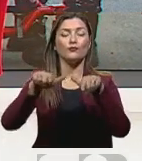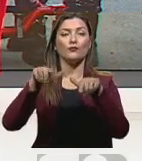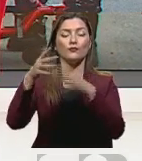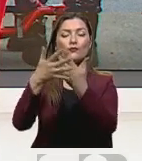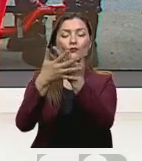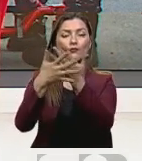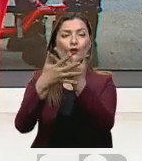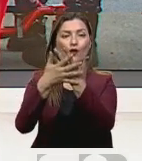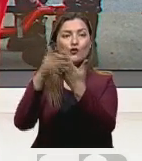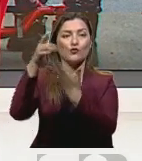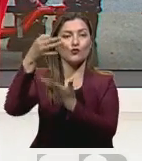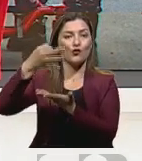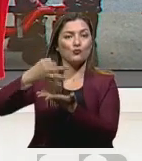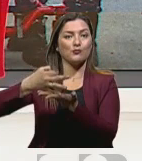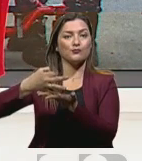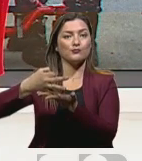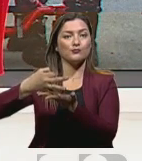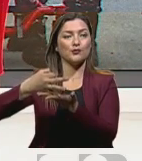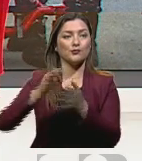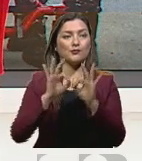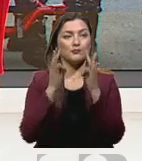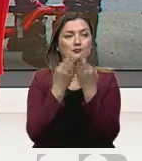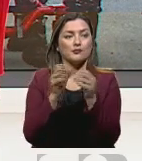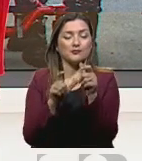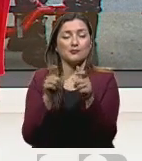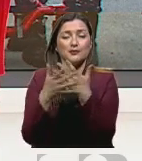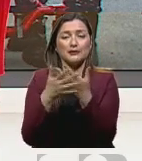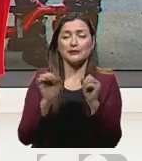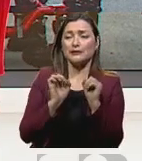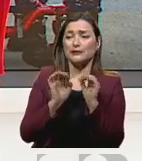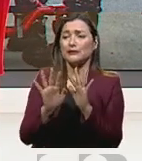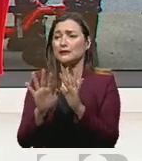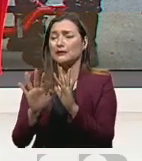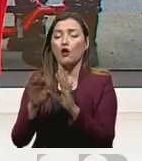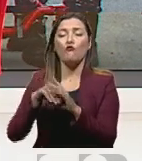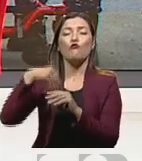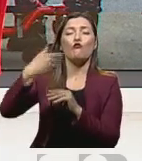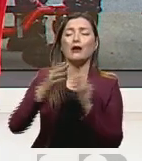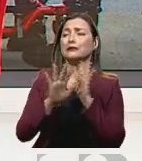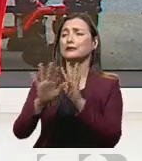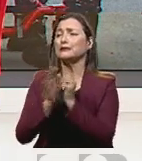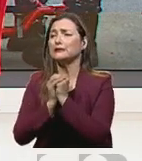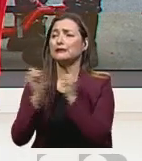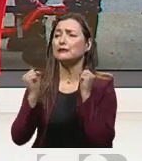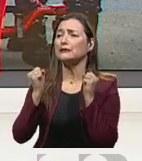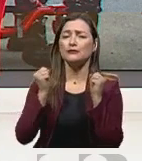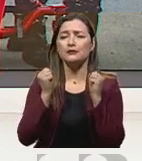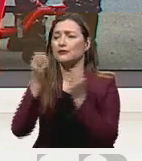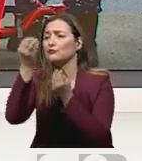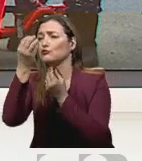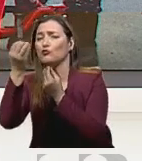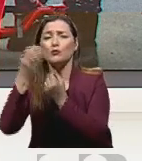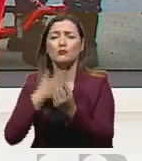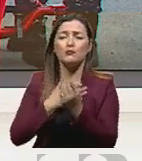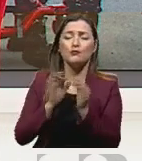rehabilitación social de cotopaxi familiares de los privados de libertad se concentraron en los exteriores busca de